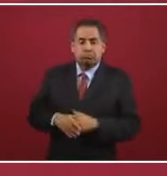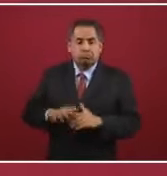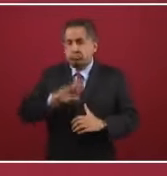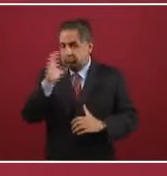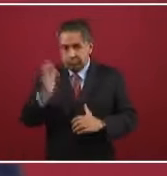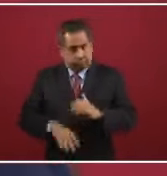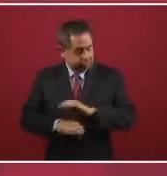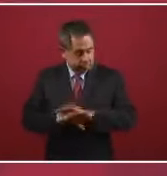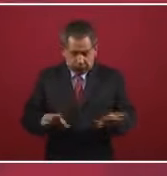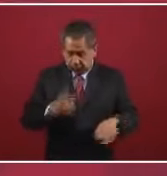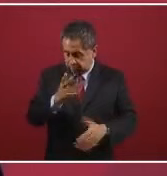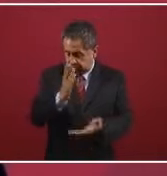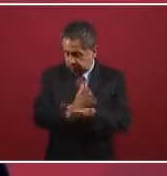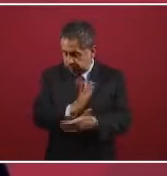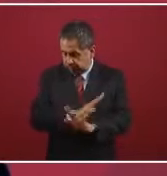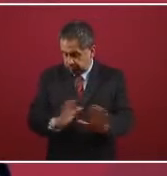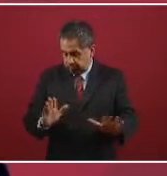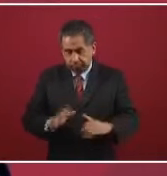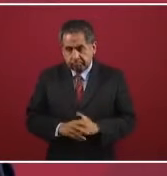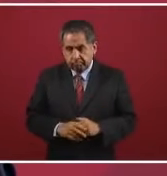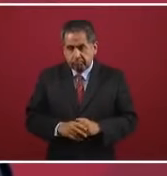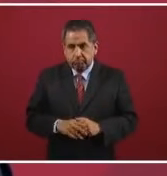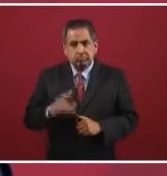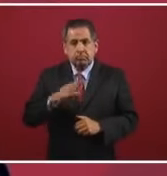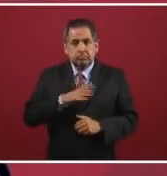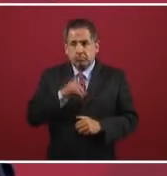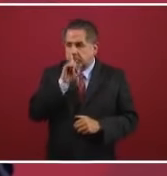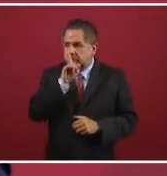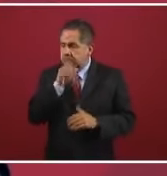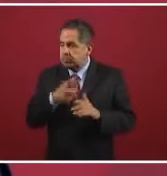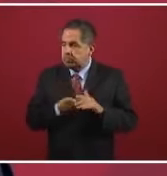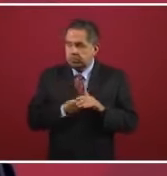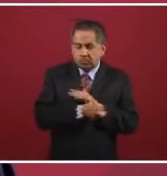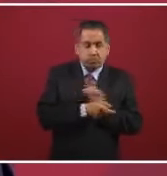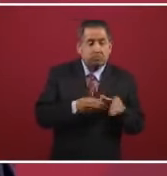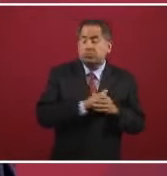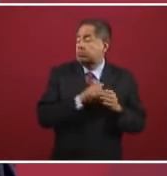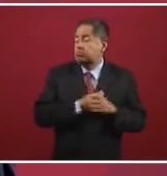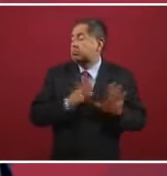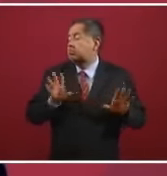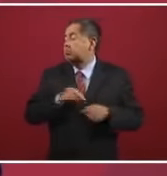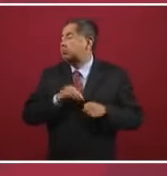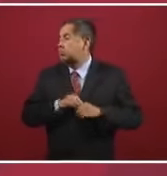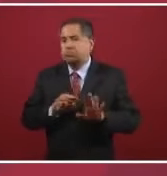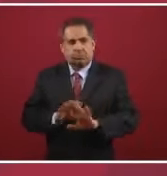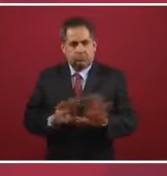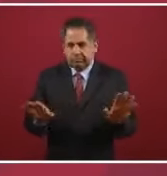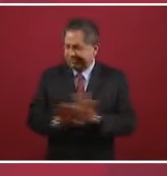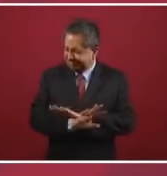terminó. Ya no hay partida secreta, hay nada.